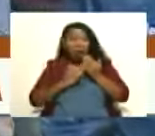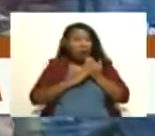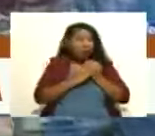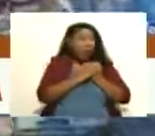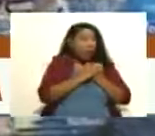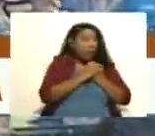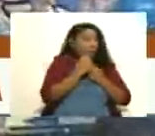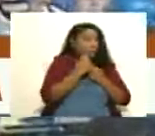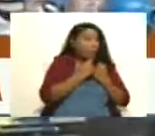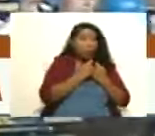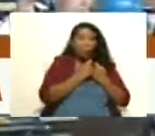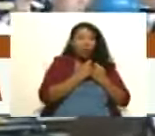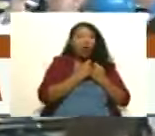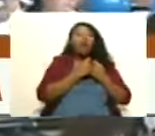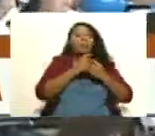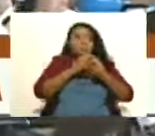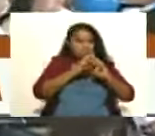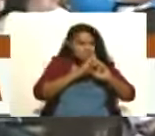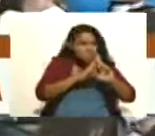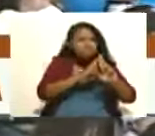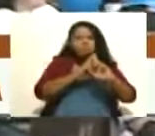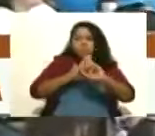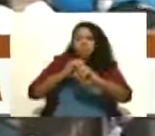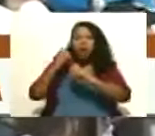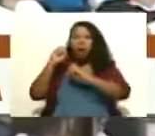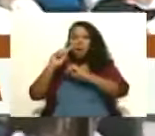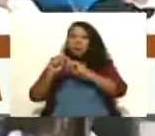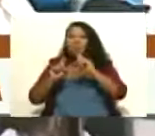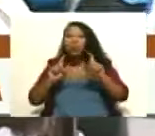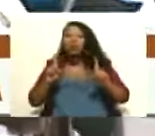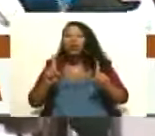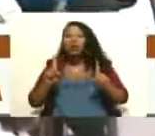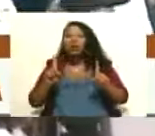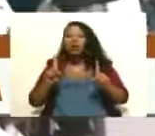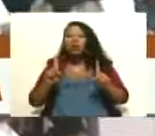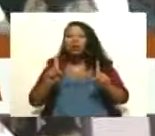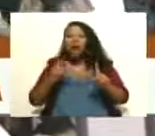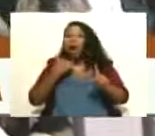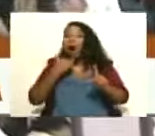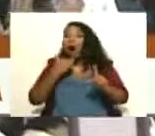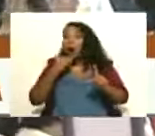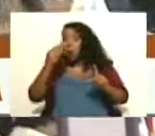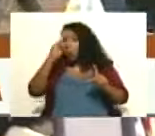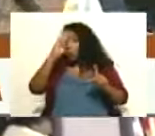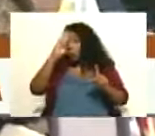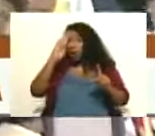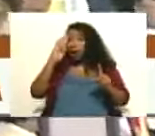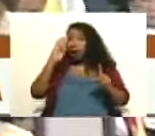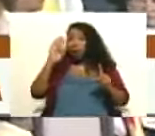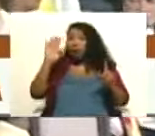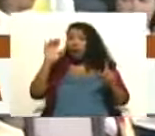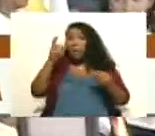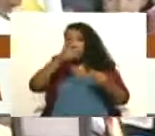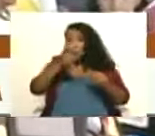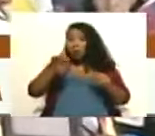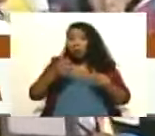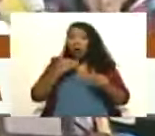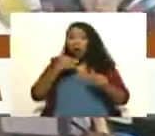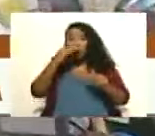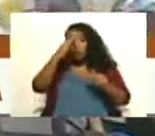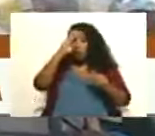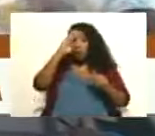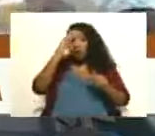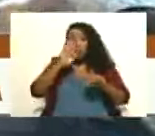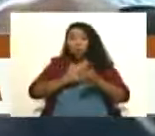nos hagan, convencer al que aún pueda tener algunas dudas y que nadie se quede sin votar,